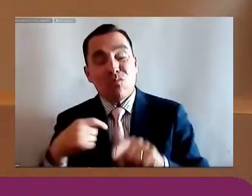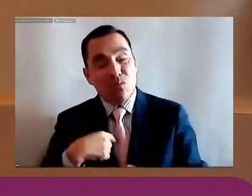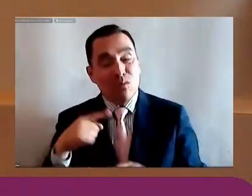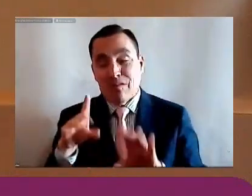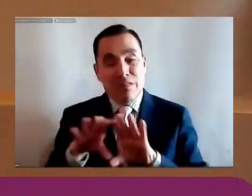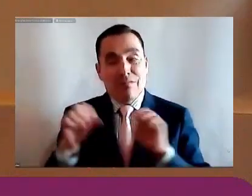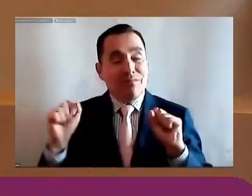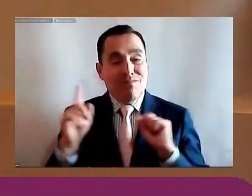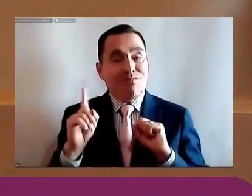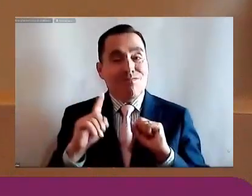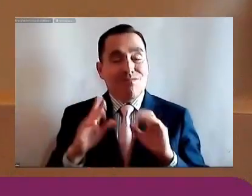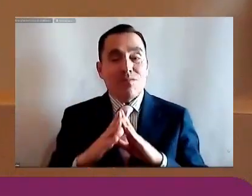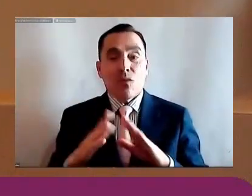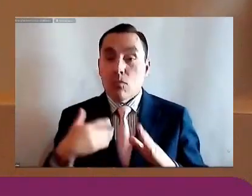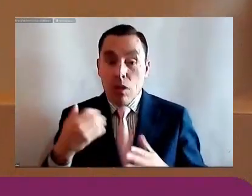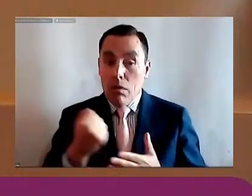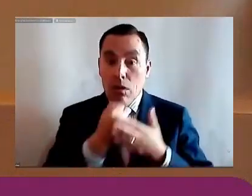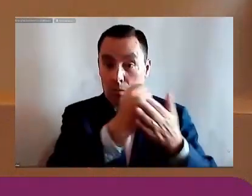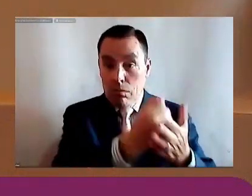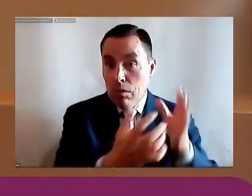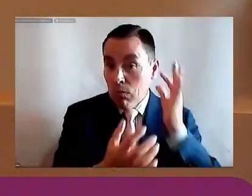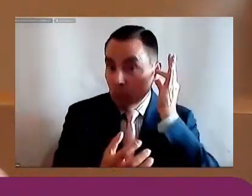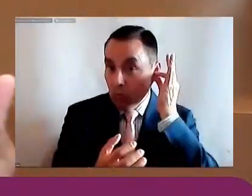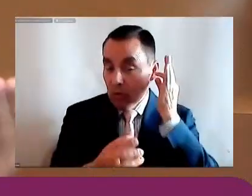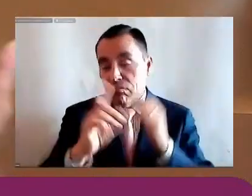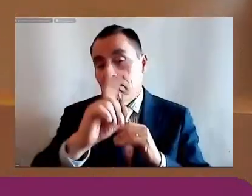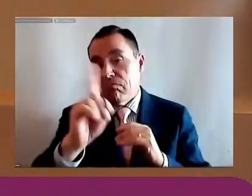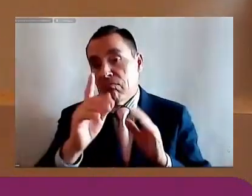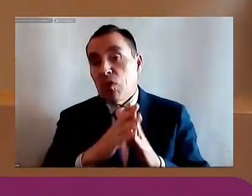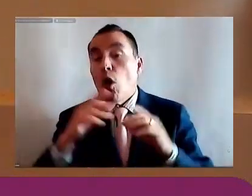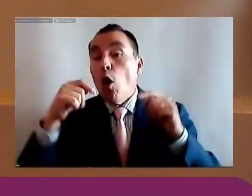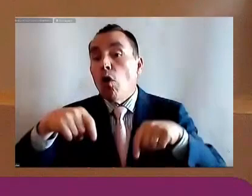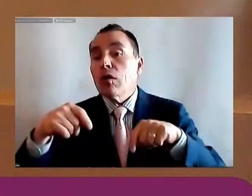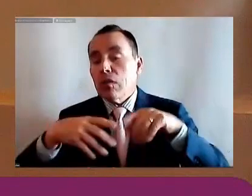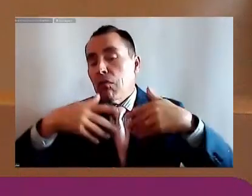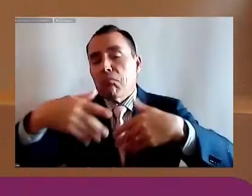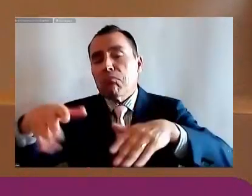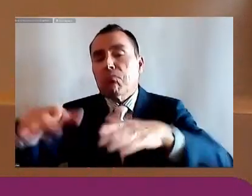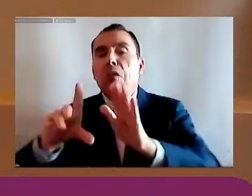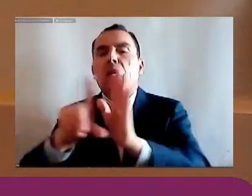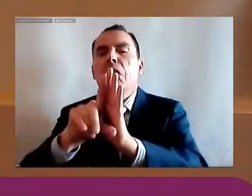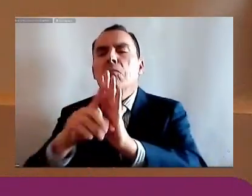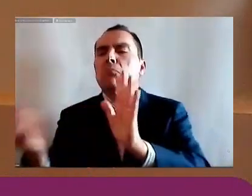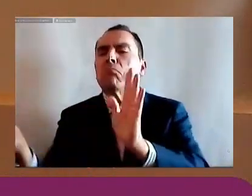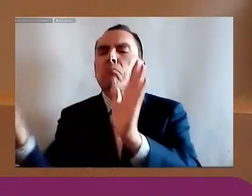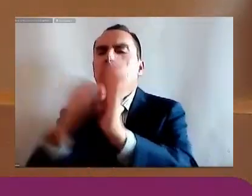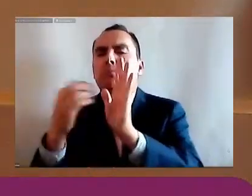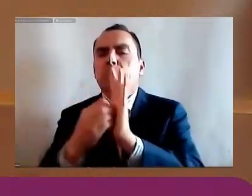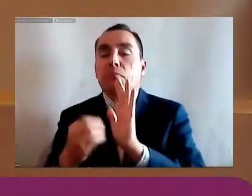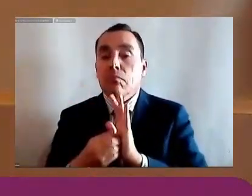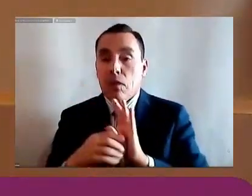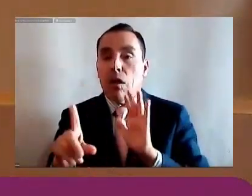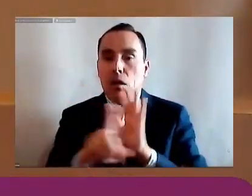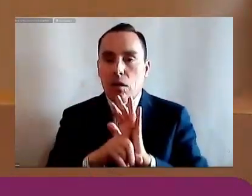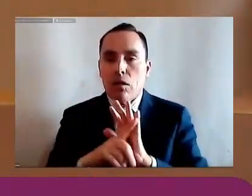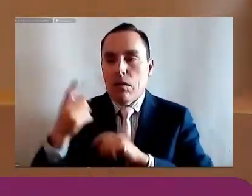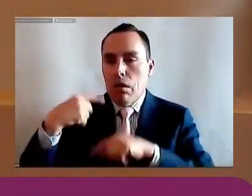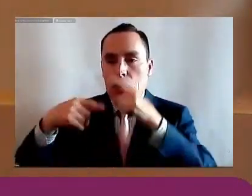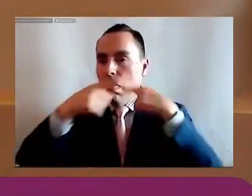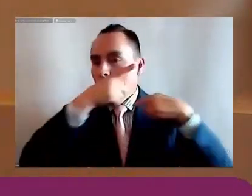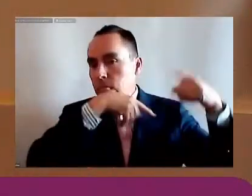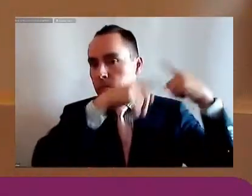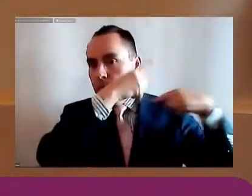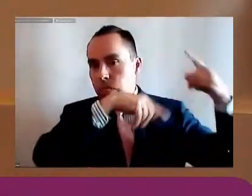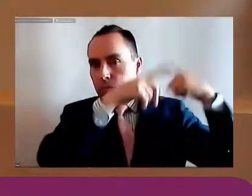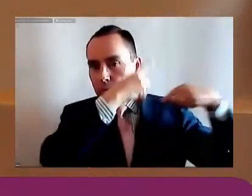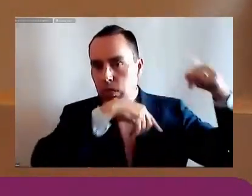de la mujer, ¿no? De hecho, se ha dejado, incluso en legislaciones recientes, se ha dejado en la historia de la ley la constancia de que esto es por el